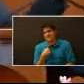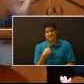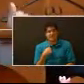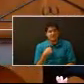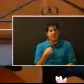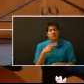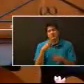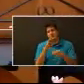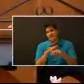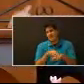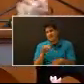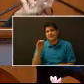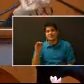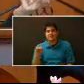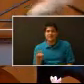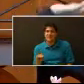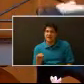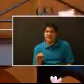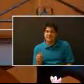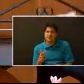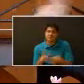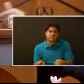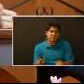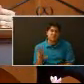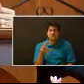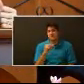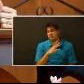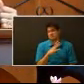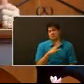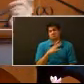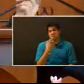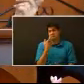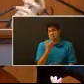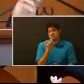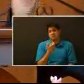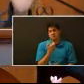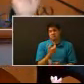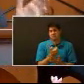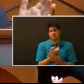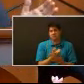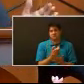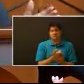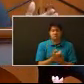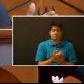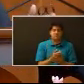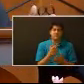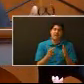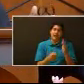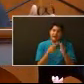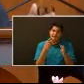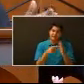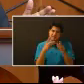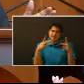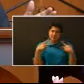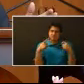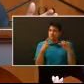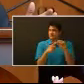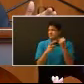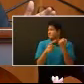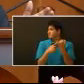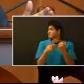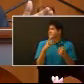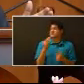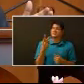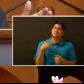soy el más pequeño, pero si no tenemos dinero. Mire, A veces hay situaciones en las que